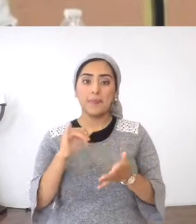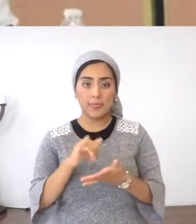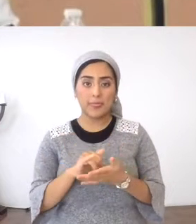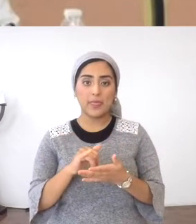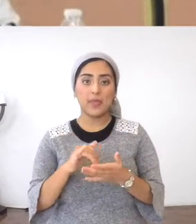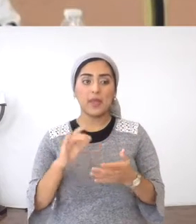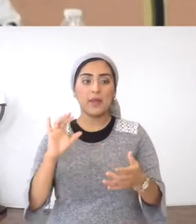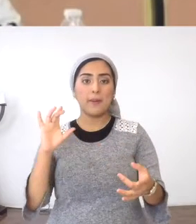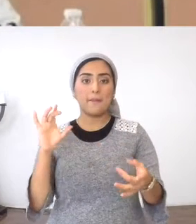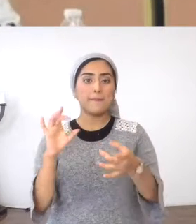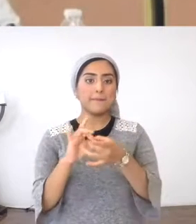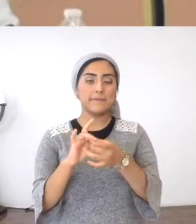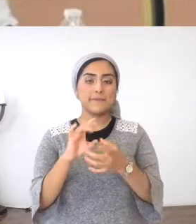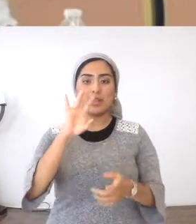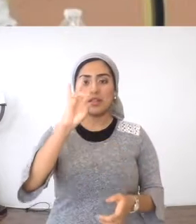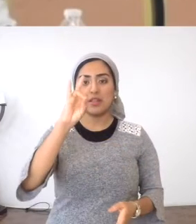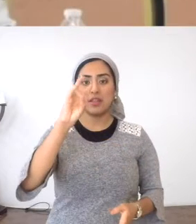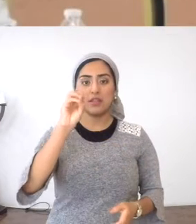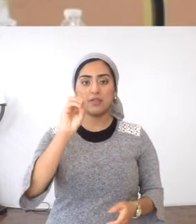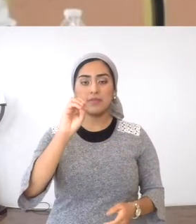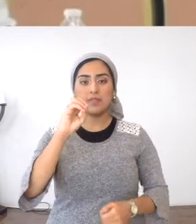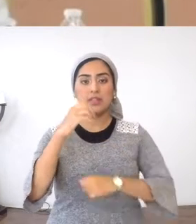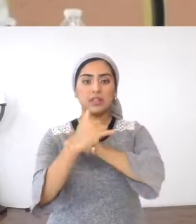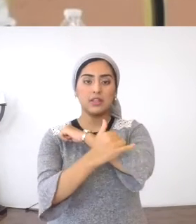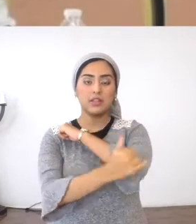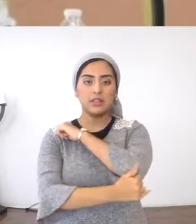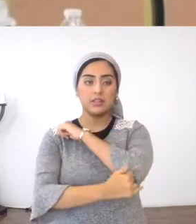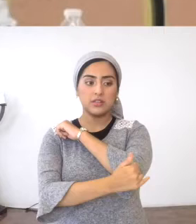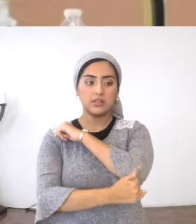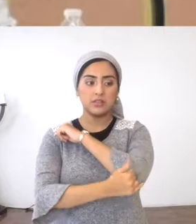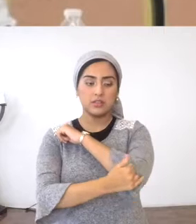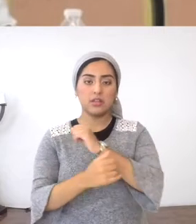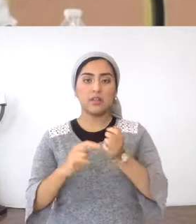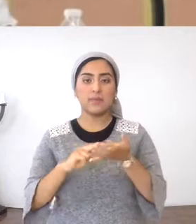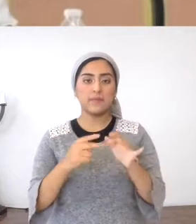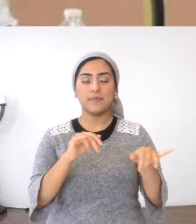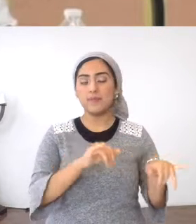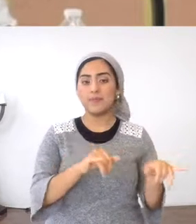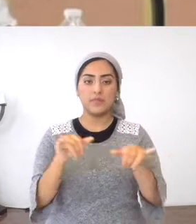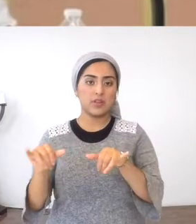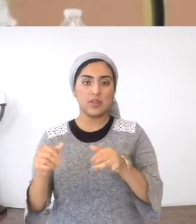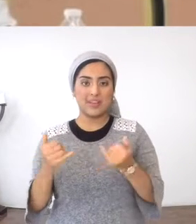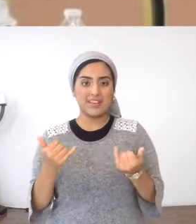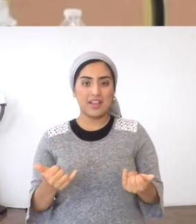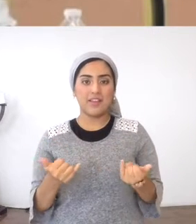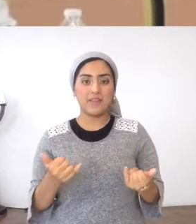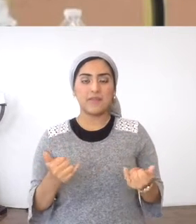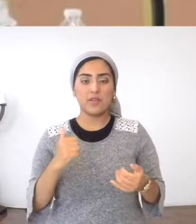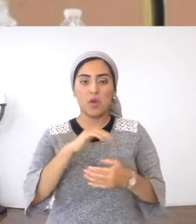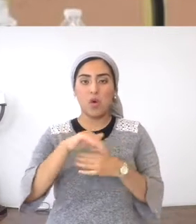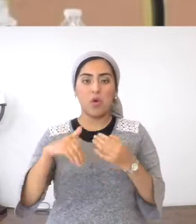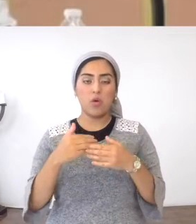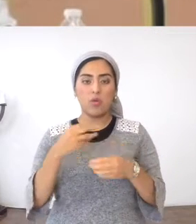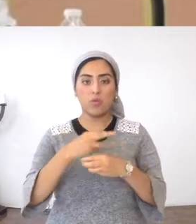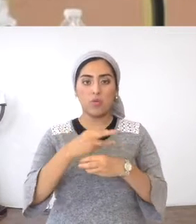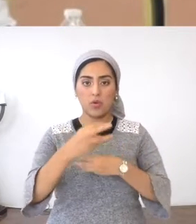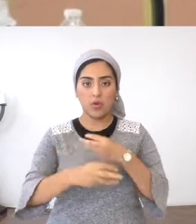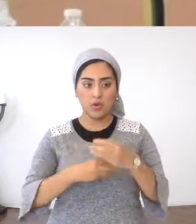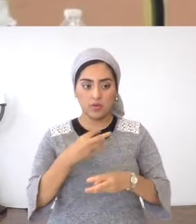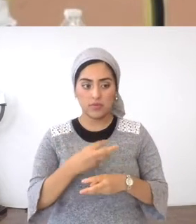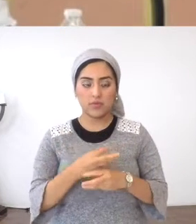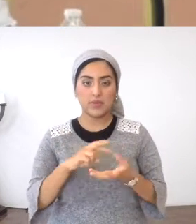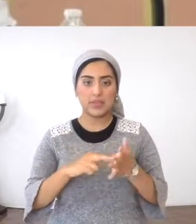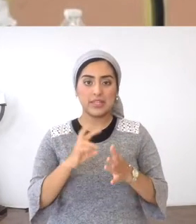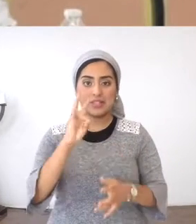Incluye A las 70 naciones Que representan Ahora Todo el mundo